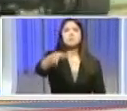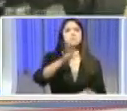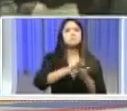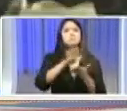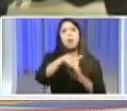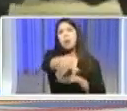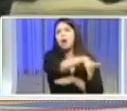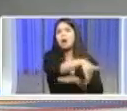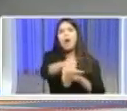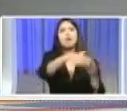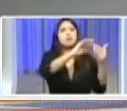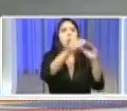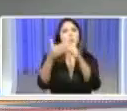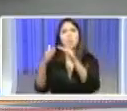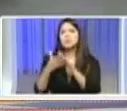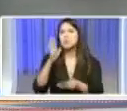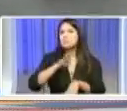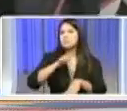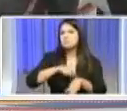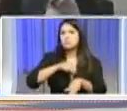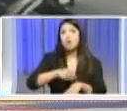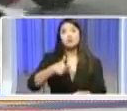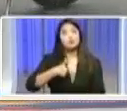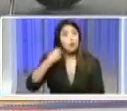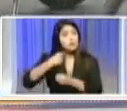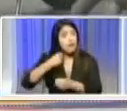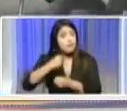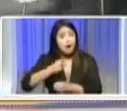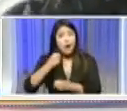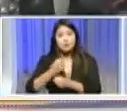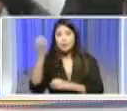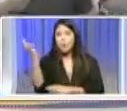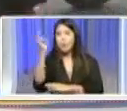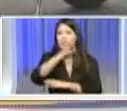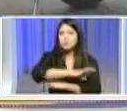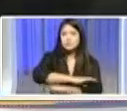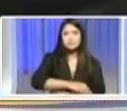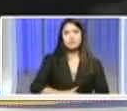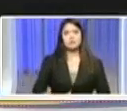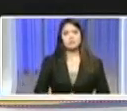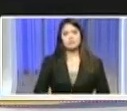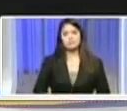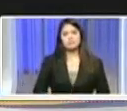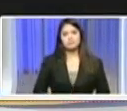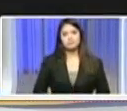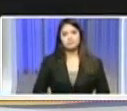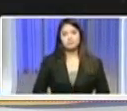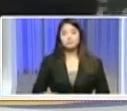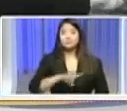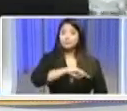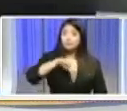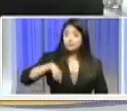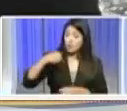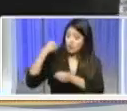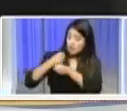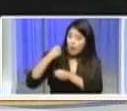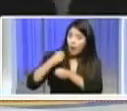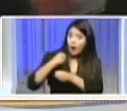los urbanismos. En eso estoy yo trabajando, mire, las 24 horas. Mientras nosotros